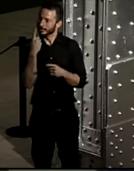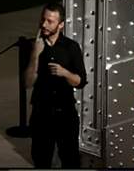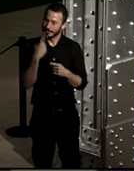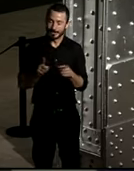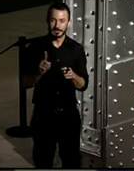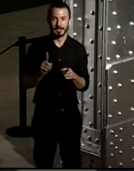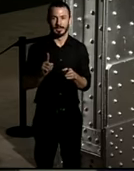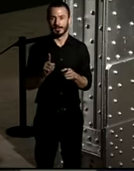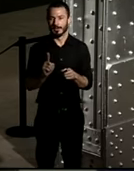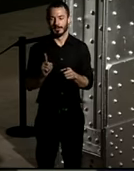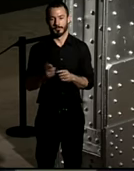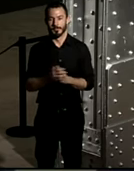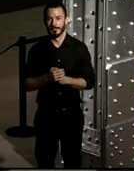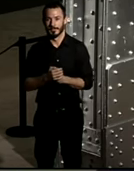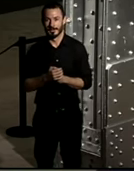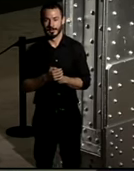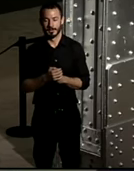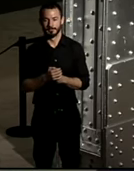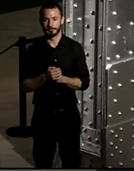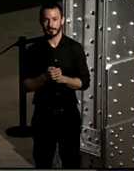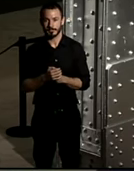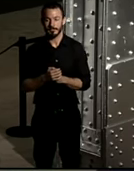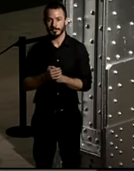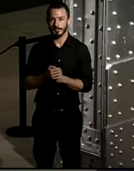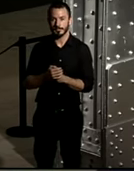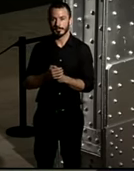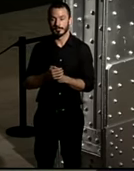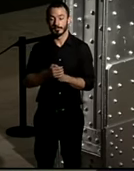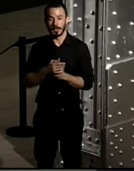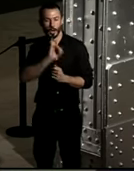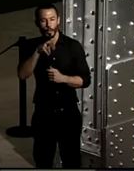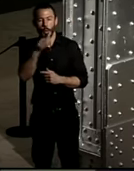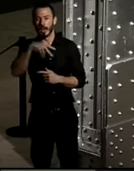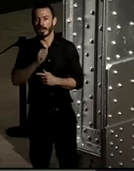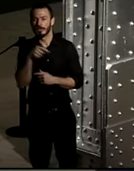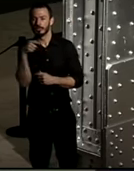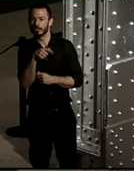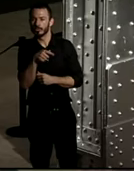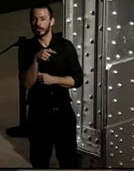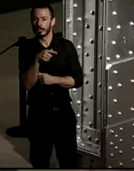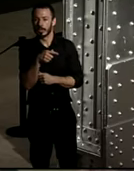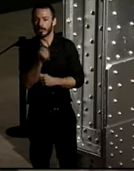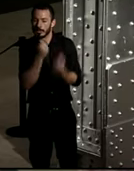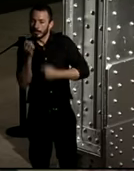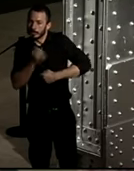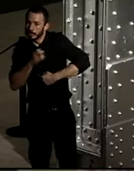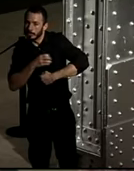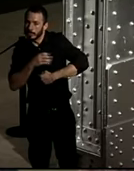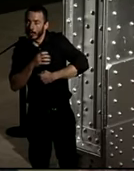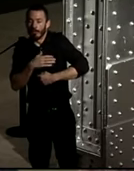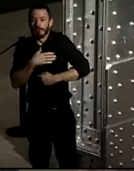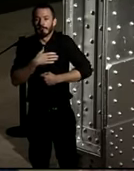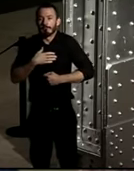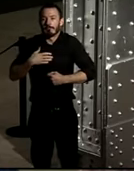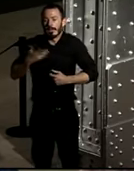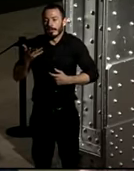las eso colas. daba para la jubilación. Eran las colas, claro, de los cortos. Juana, ¿y tú? ¿Eres de economía de medios o quiero tener